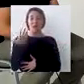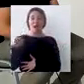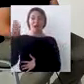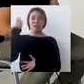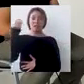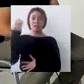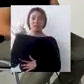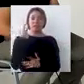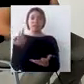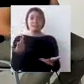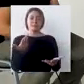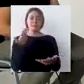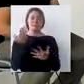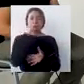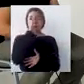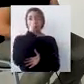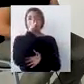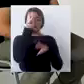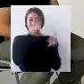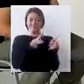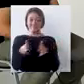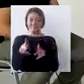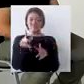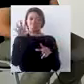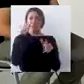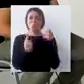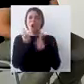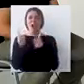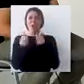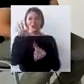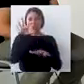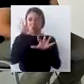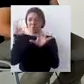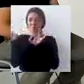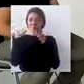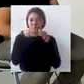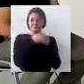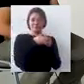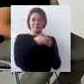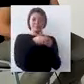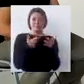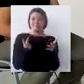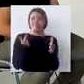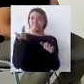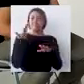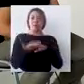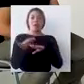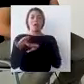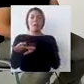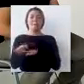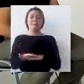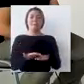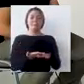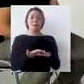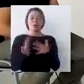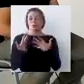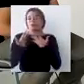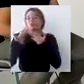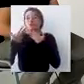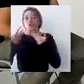qué personas podían entrar al club, y aunque inicialmente se propuso como un club juvenil, quedó abierto para que